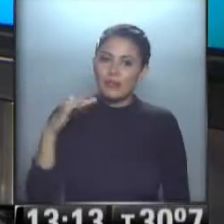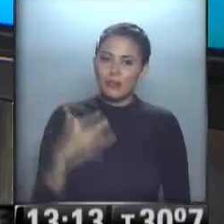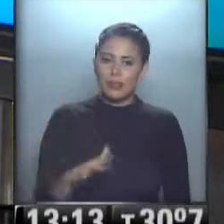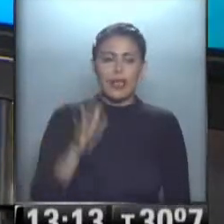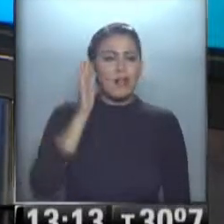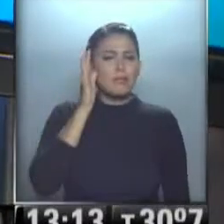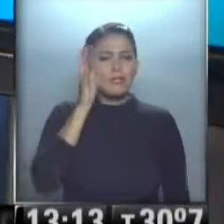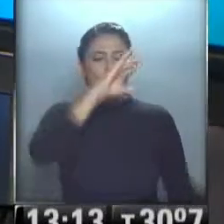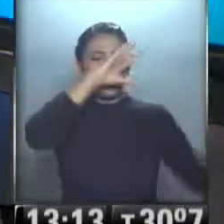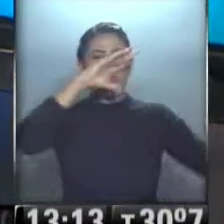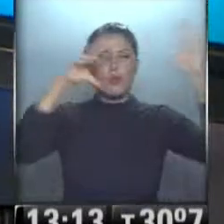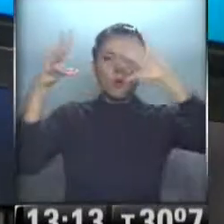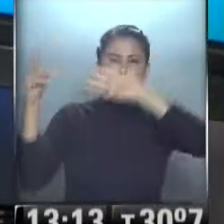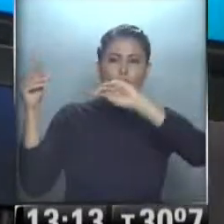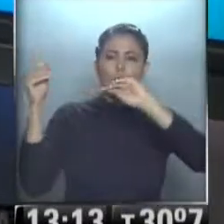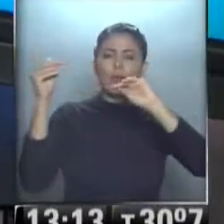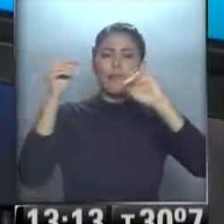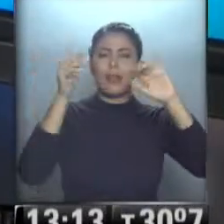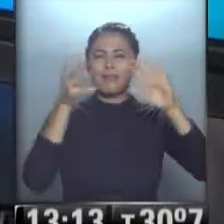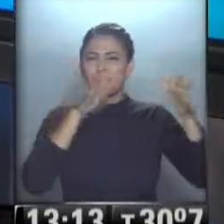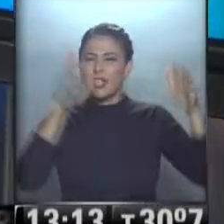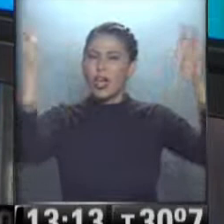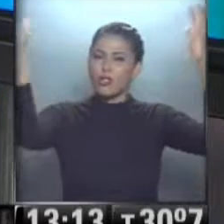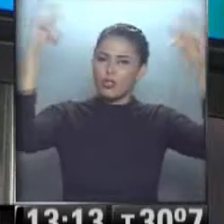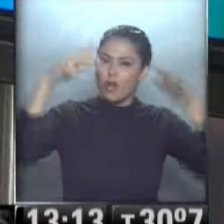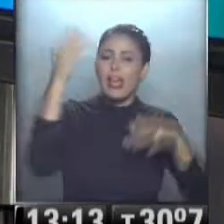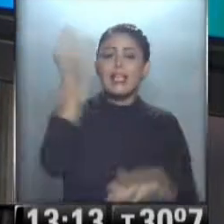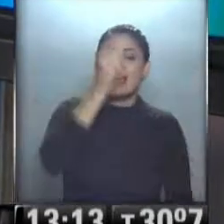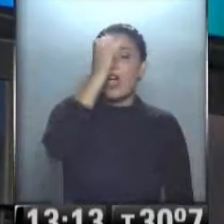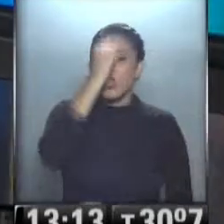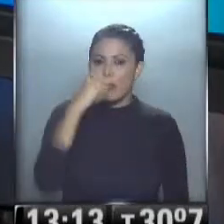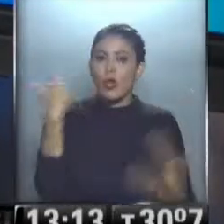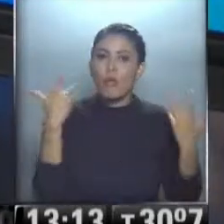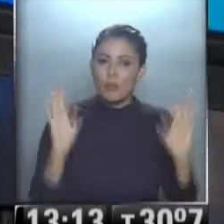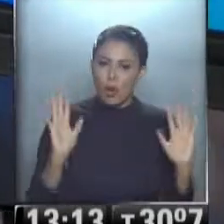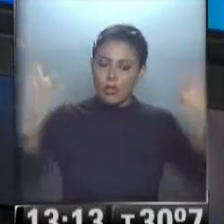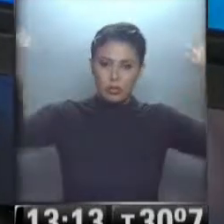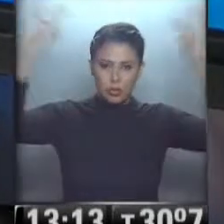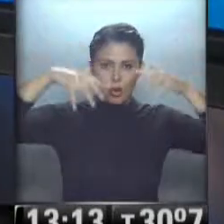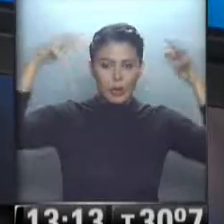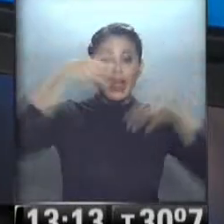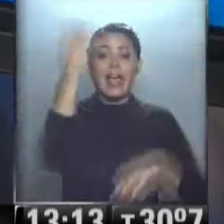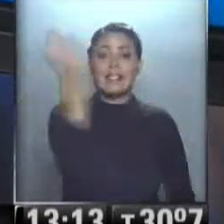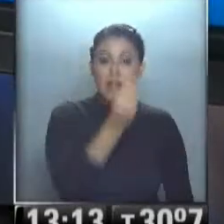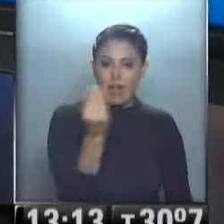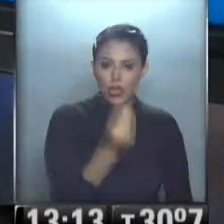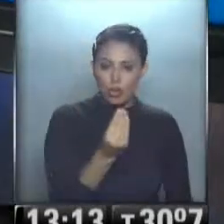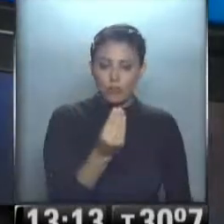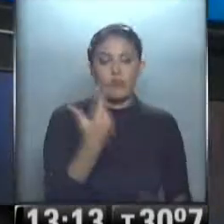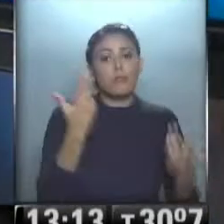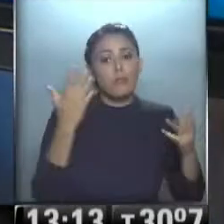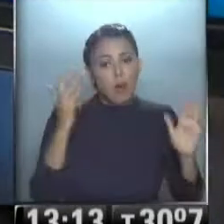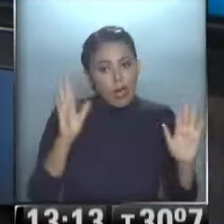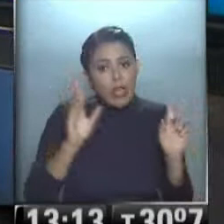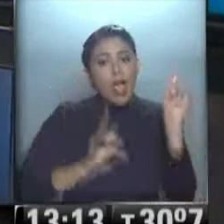mucha, mucha nubosidad, mucha inestabilidad. Sábado, domingo, probabilidad de lluvias. El sábado hay probabilidad